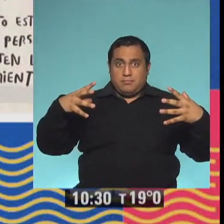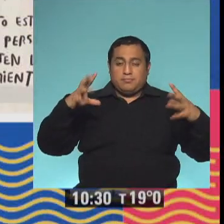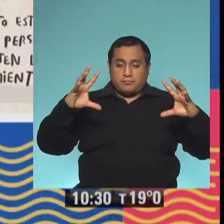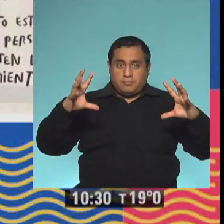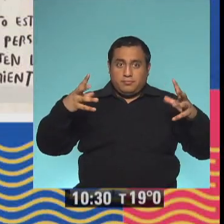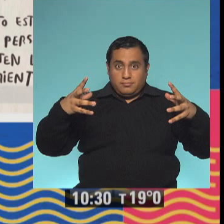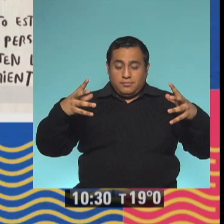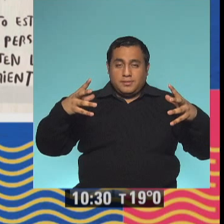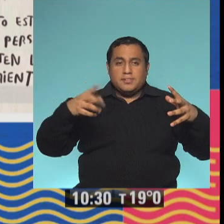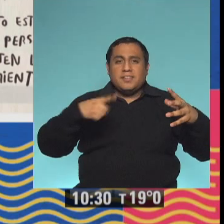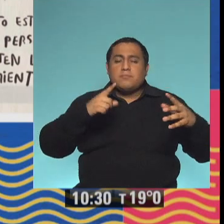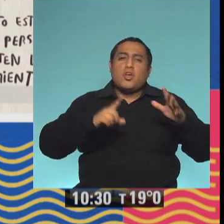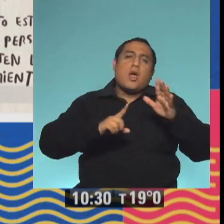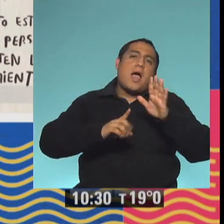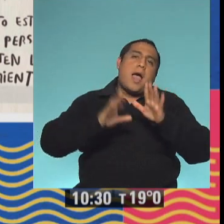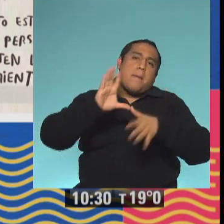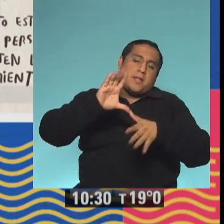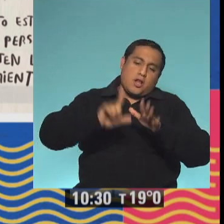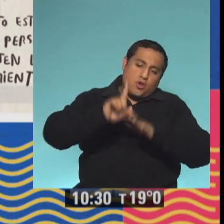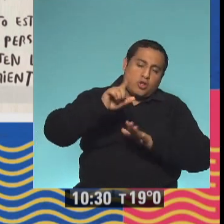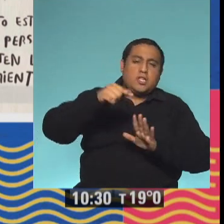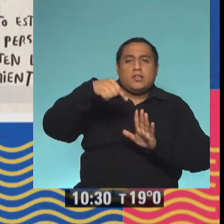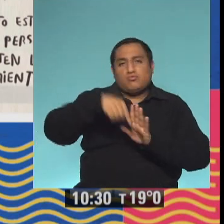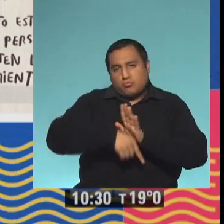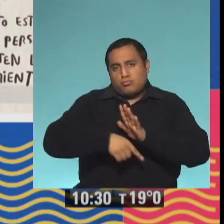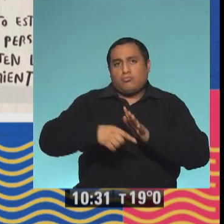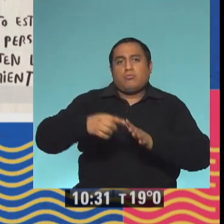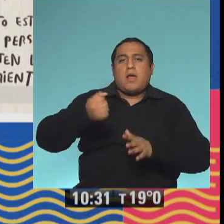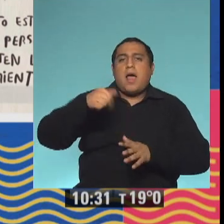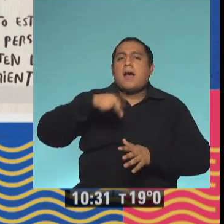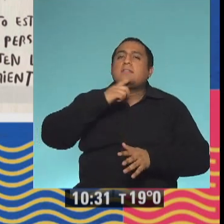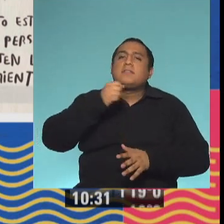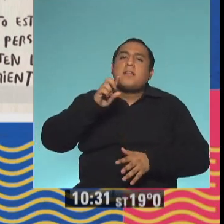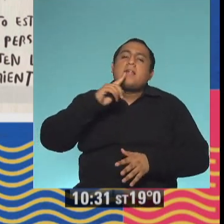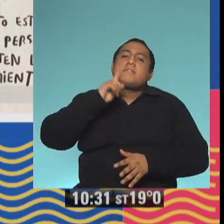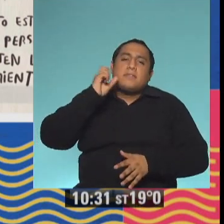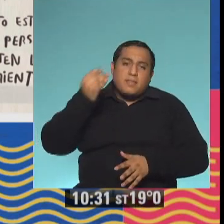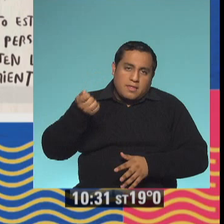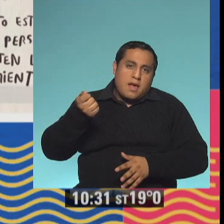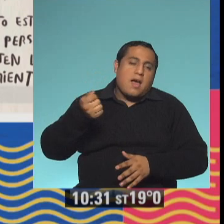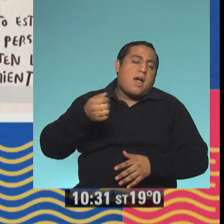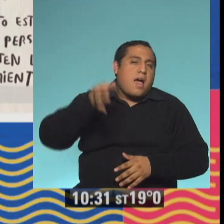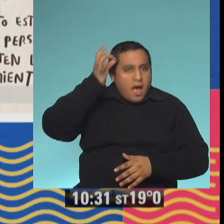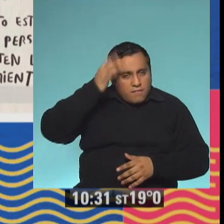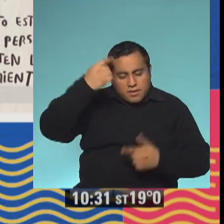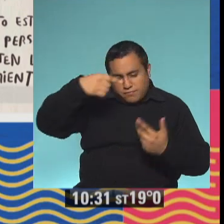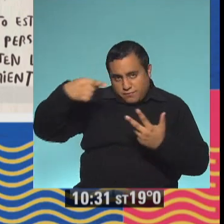lo pueden ver bien, que dice Norteamérica, Sudamérica, Antártida, África, tiene todos los nombres de todos los continentes. Dice, este cuento